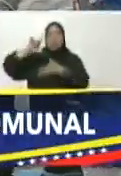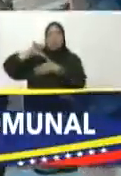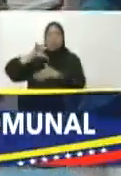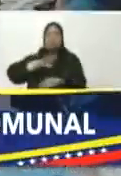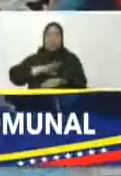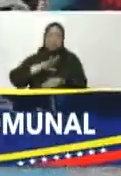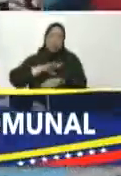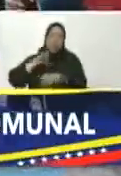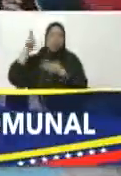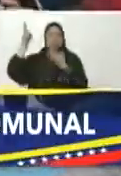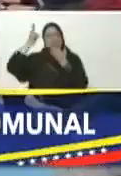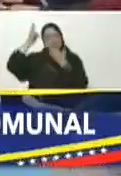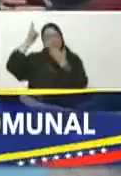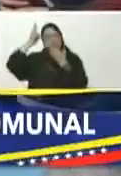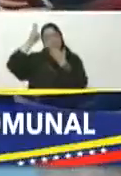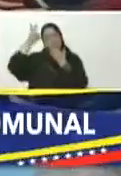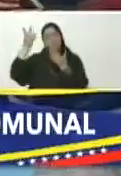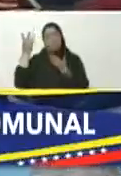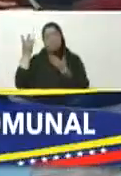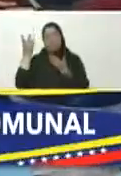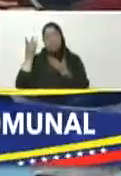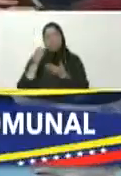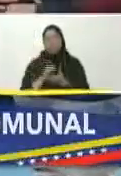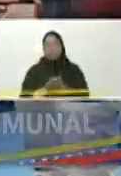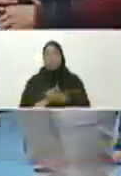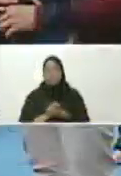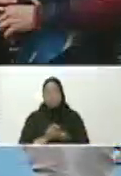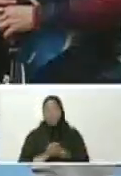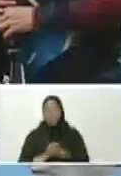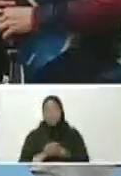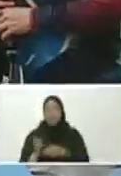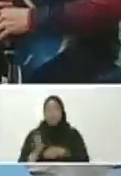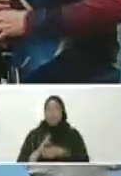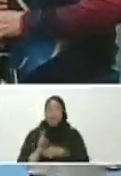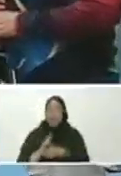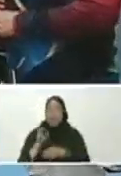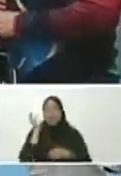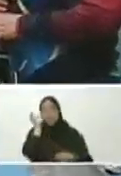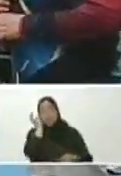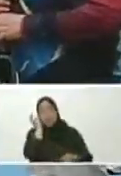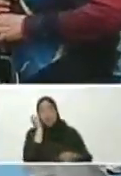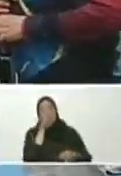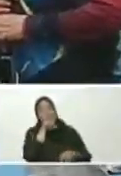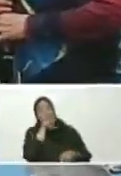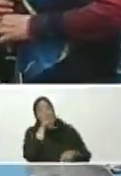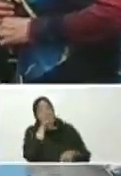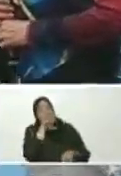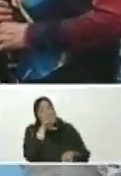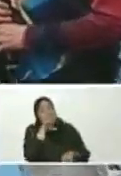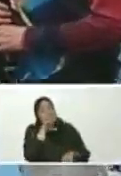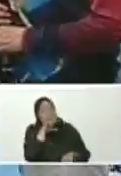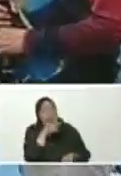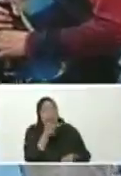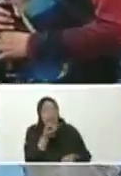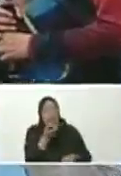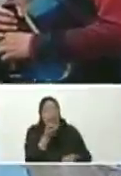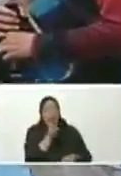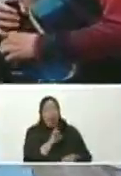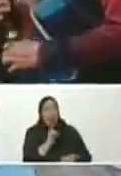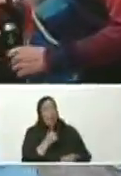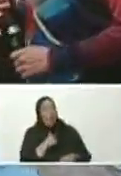veo, aquí, para quitarle la apuradera a esta mujer que está tan apurada. No vale,